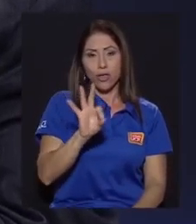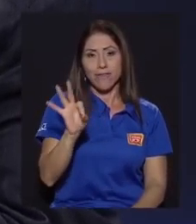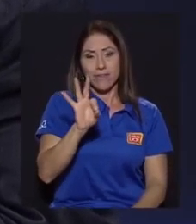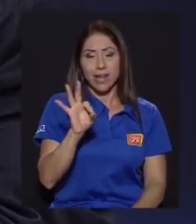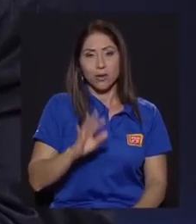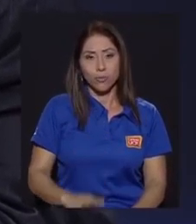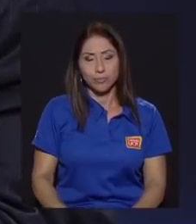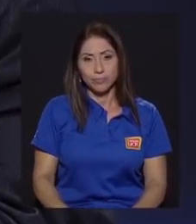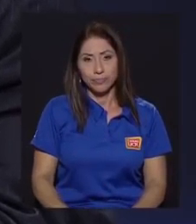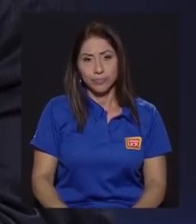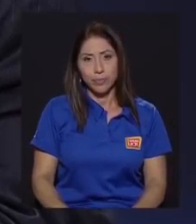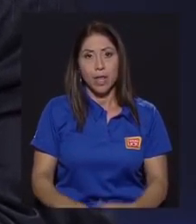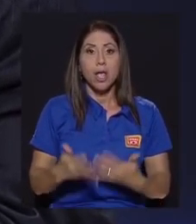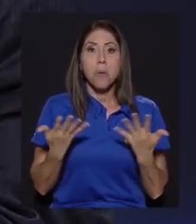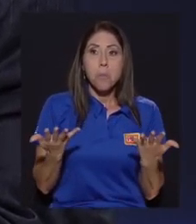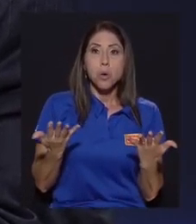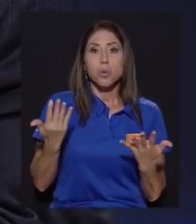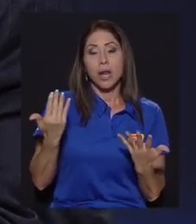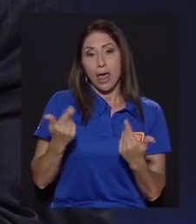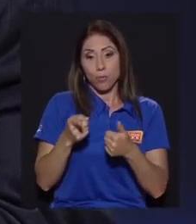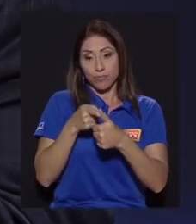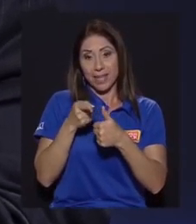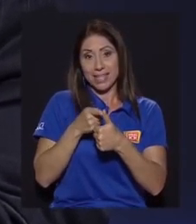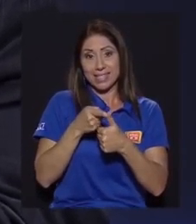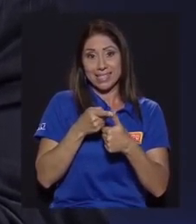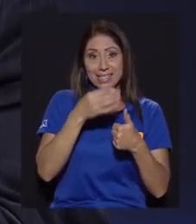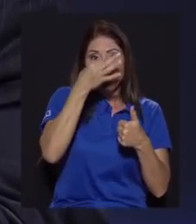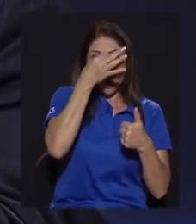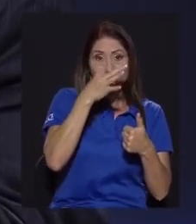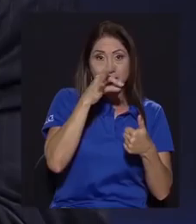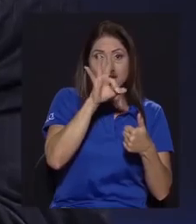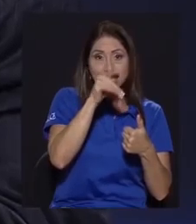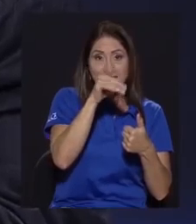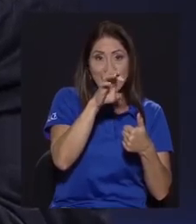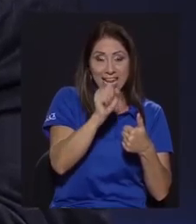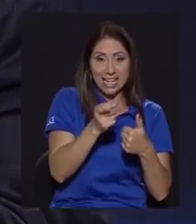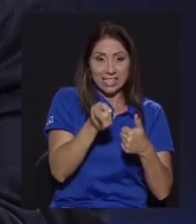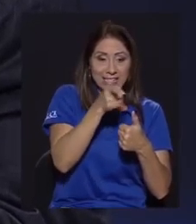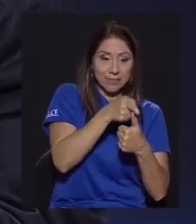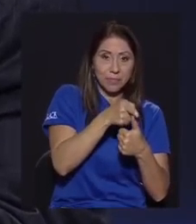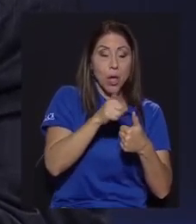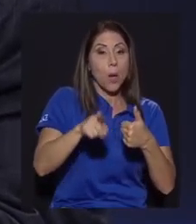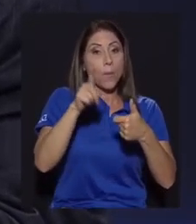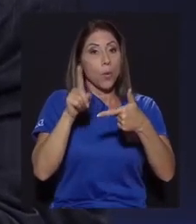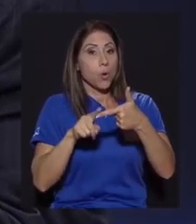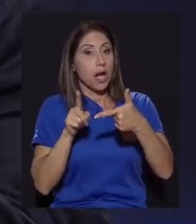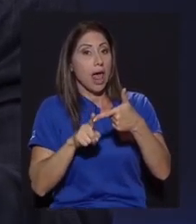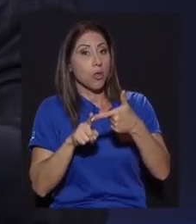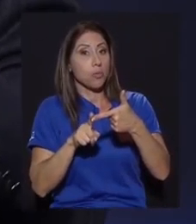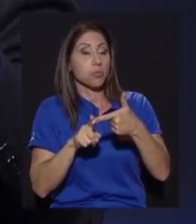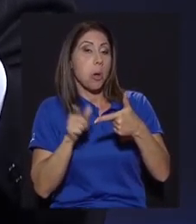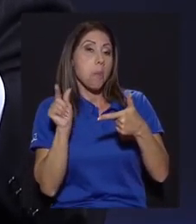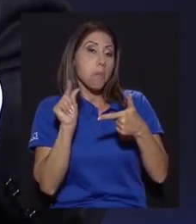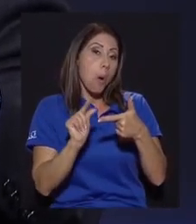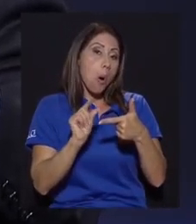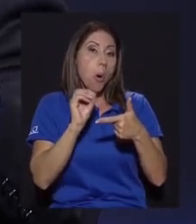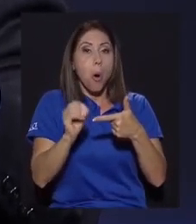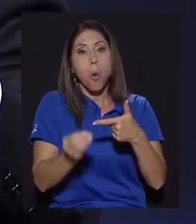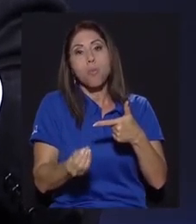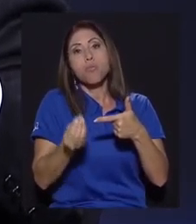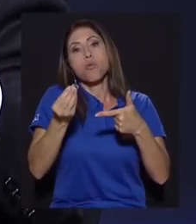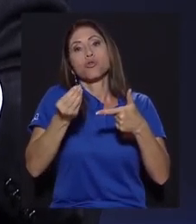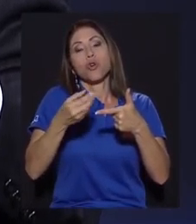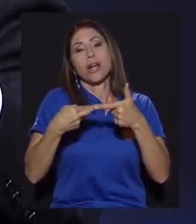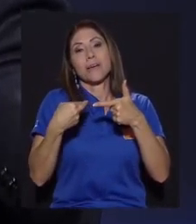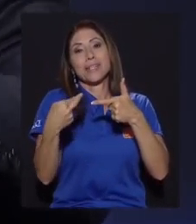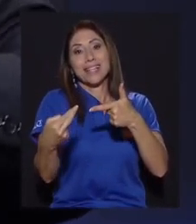por un lado el señor figueres por otro lado en lo poco o mucho que pueda representar el candidato